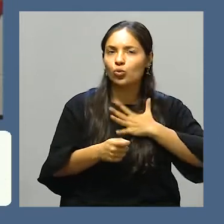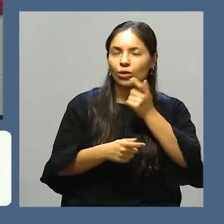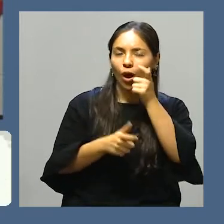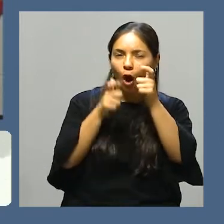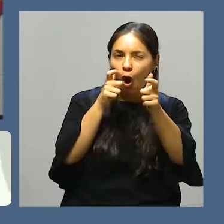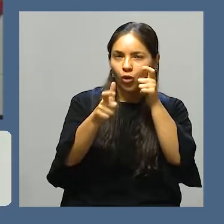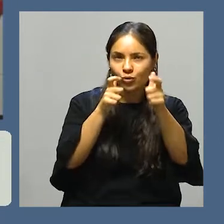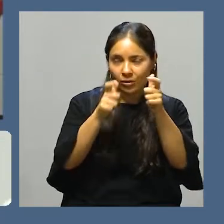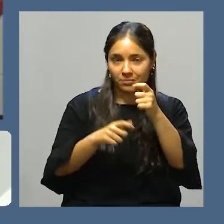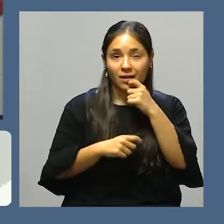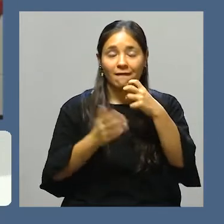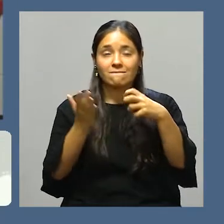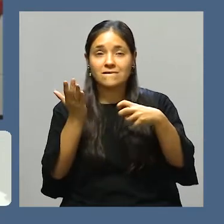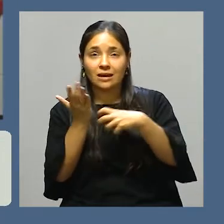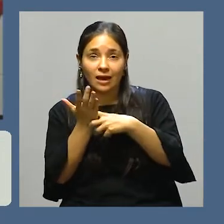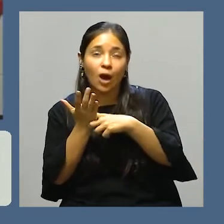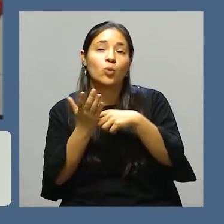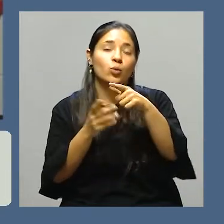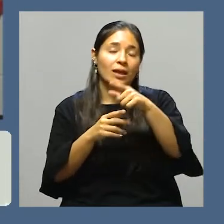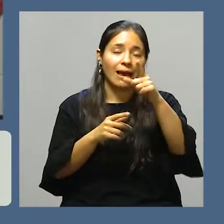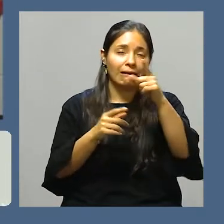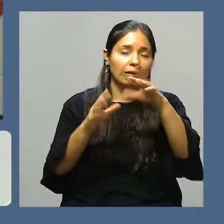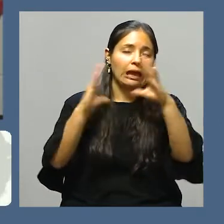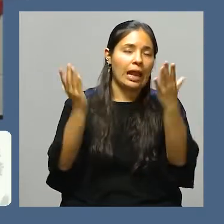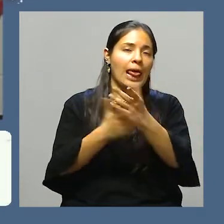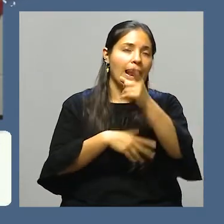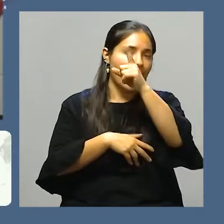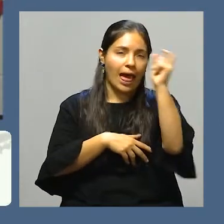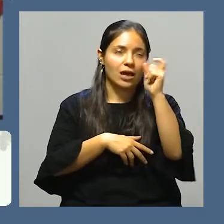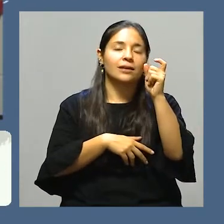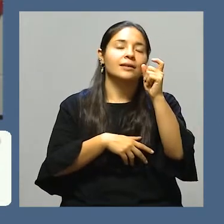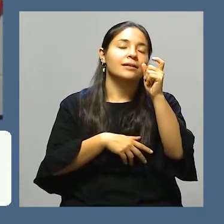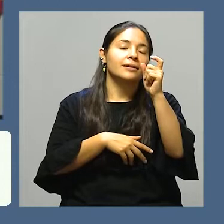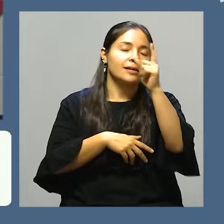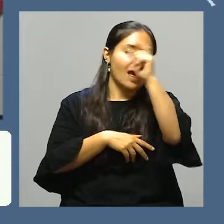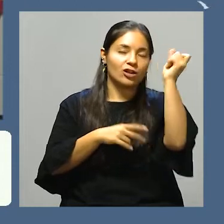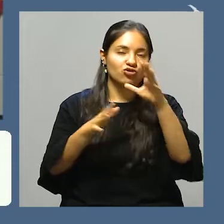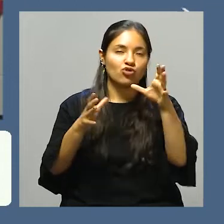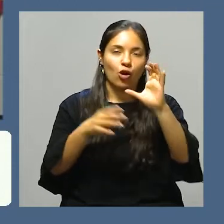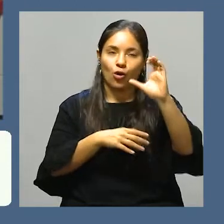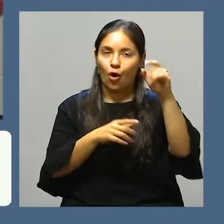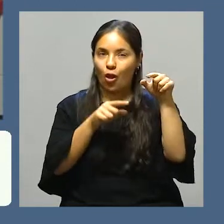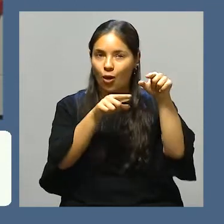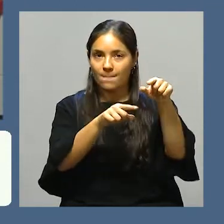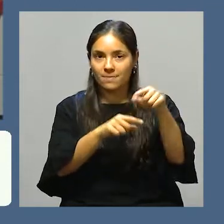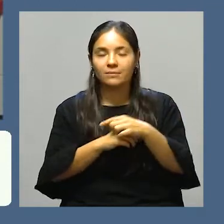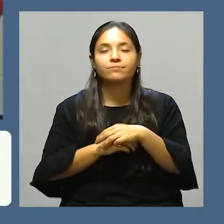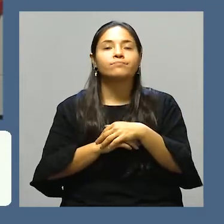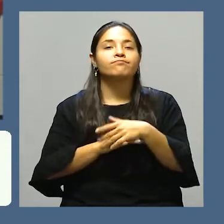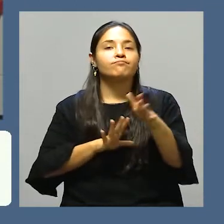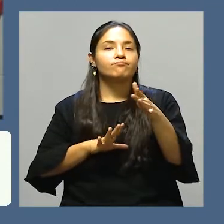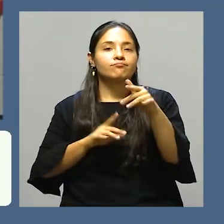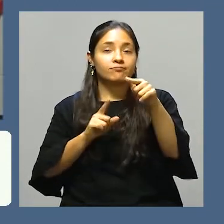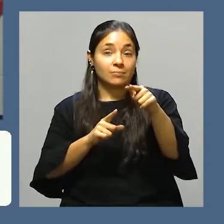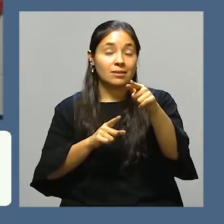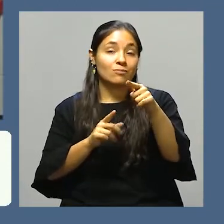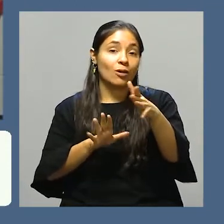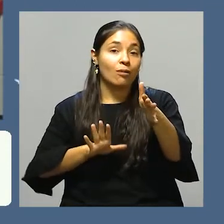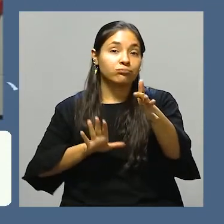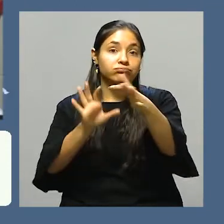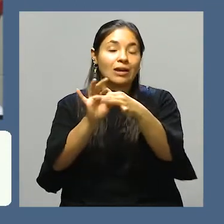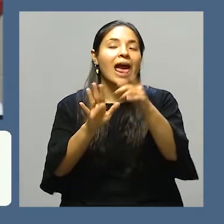además también se ve reflejado en las disputas entre carteles y organizaciones criminales que a veces dejan unas tasas de